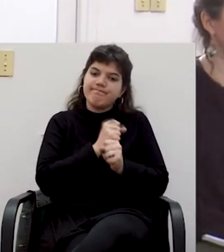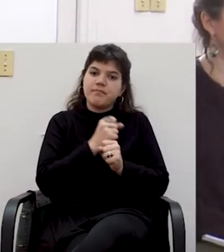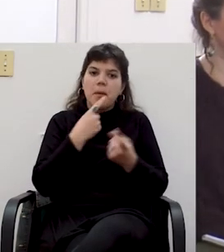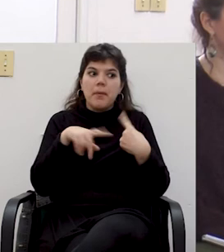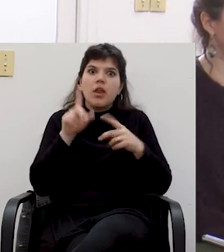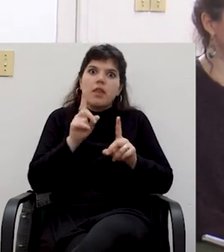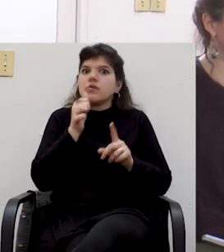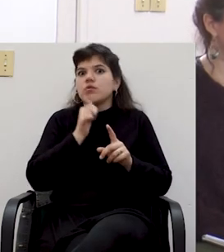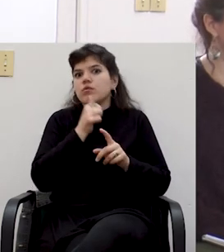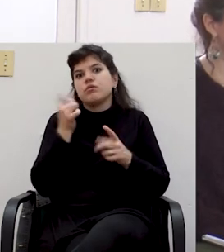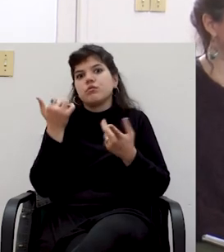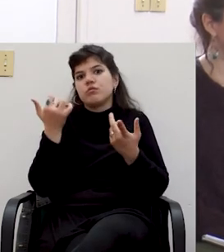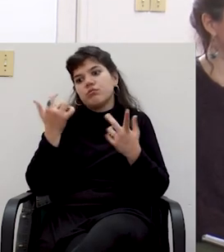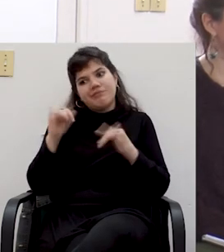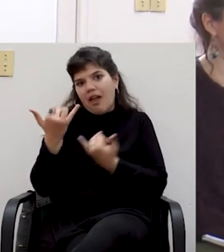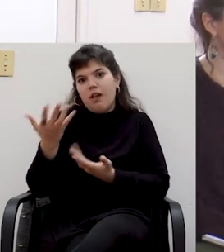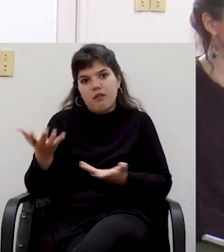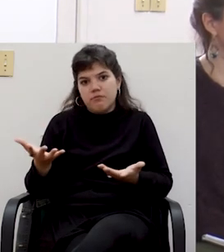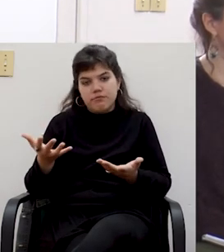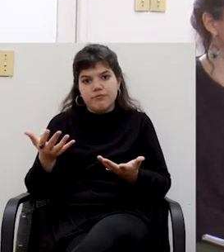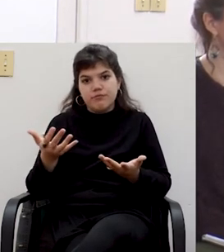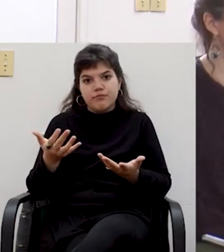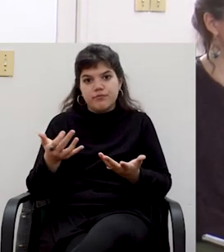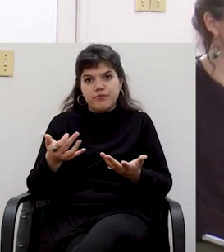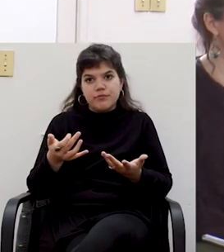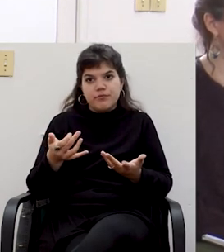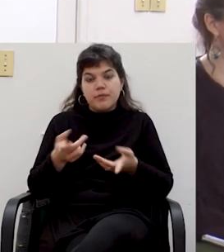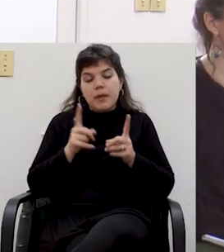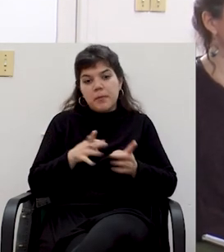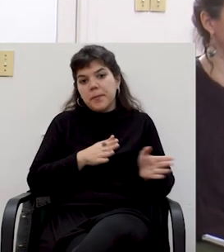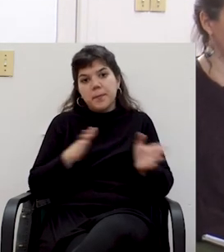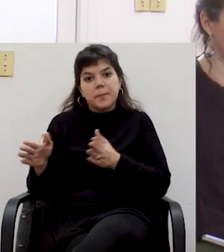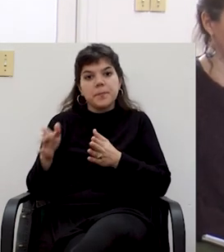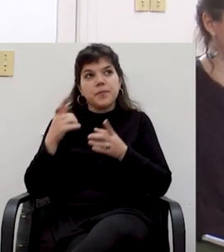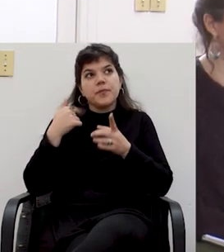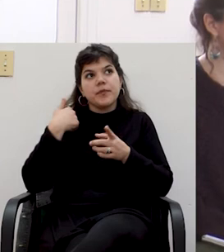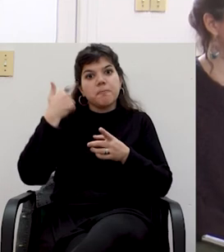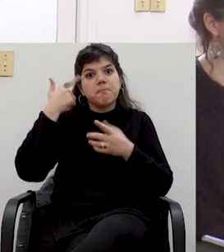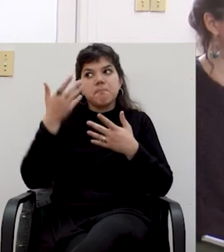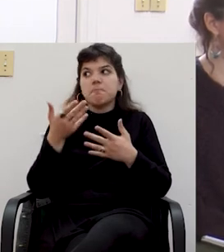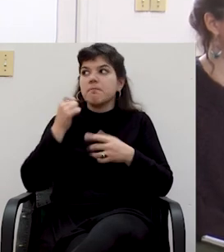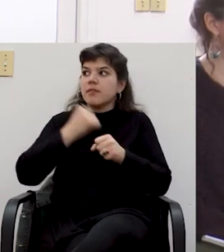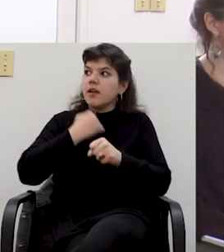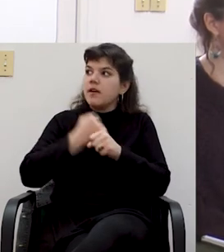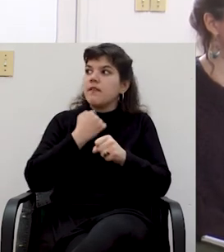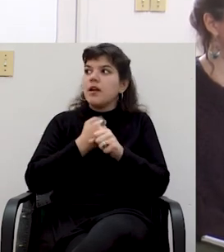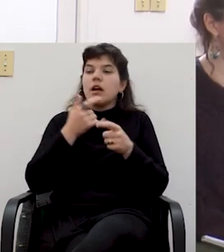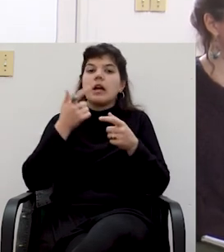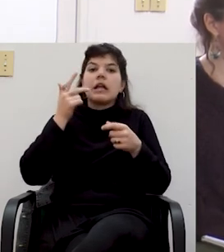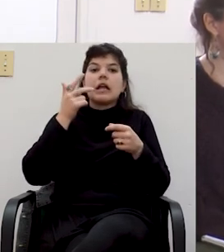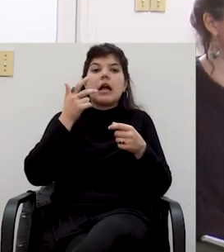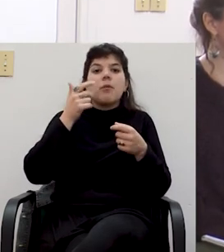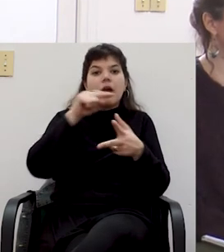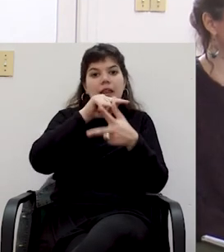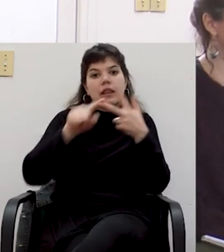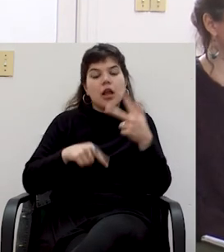deberemos de resolver prontamente. Por otro lado, nosotros venimos trabajando en tres ejes